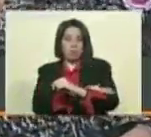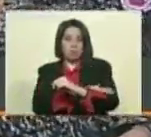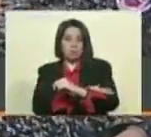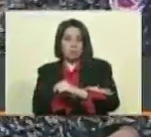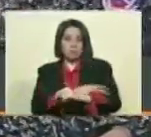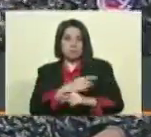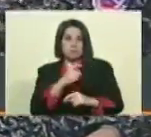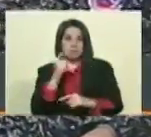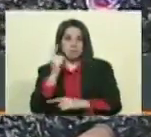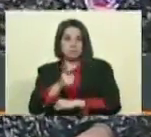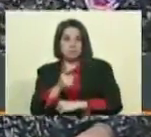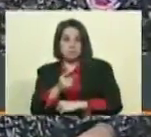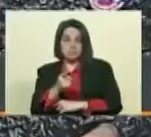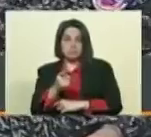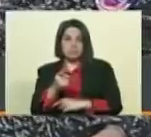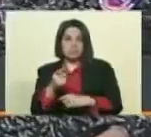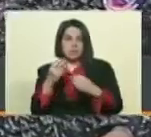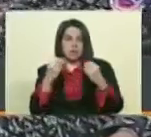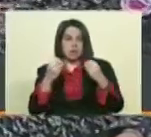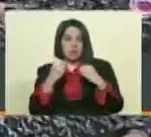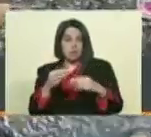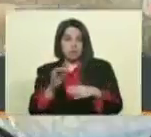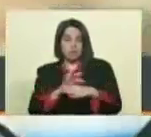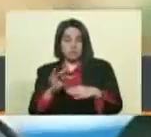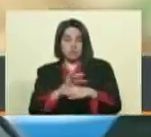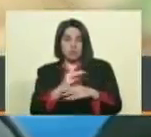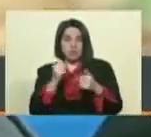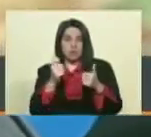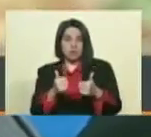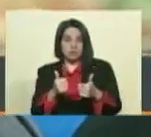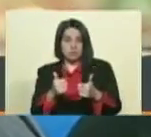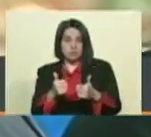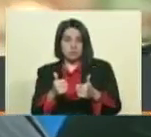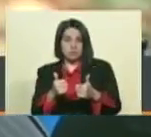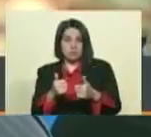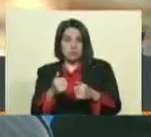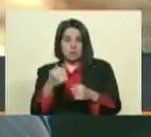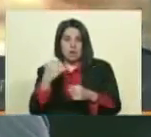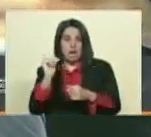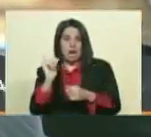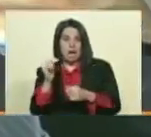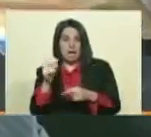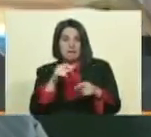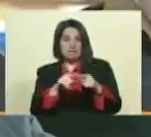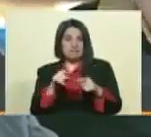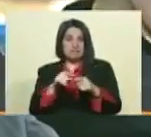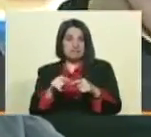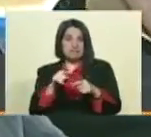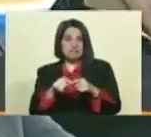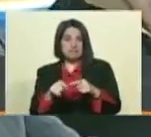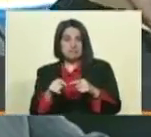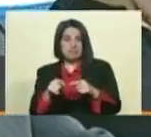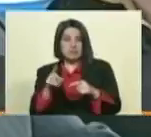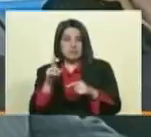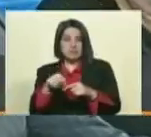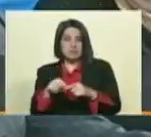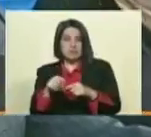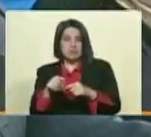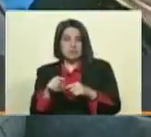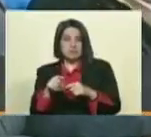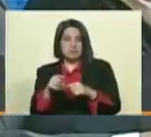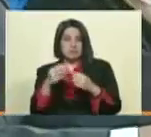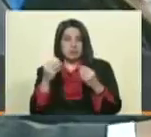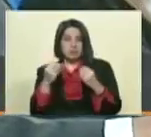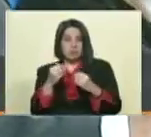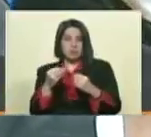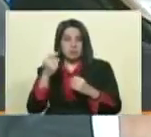con gobierno, que funciona. Ah, que hay críticas, también. Sé mucho